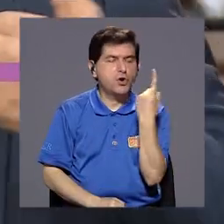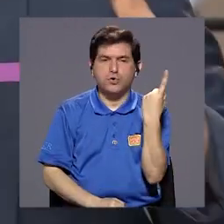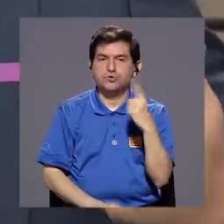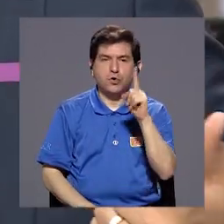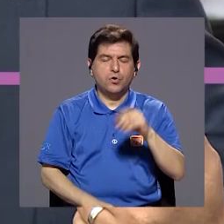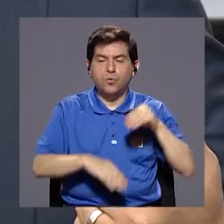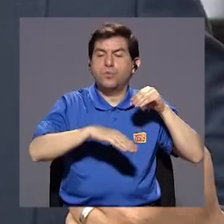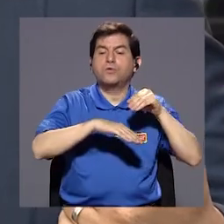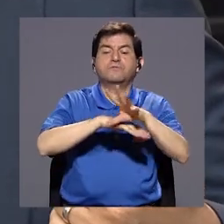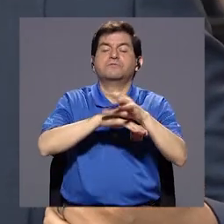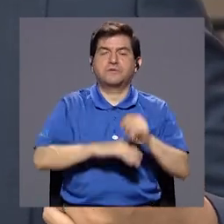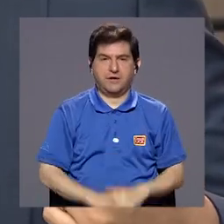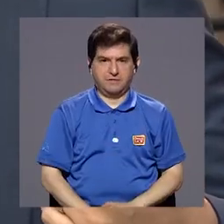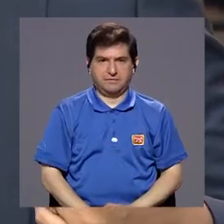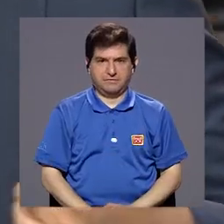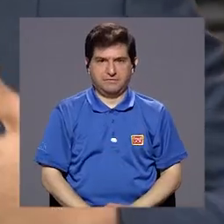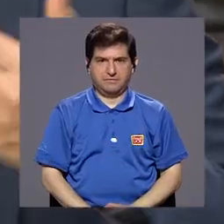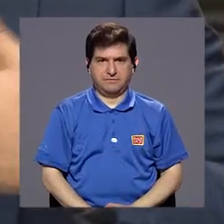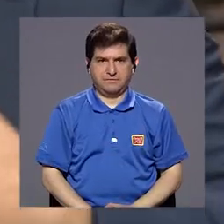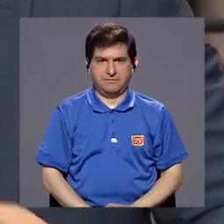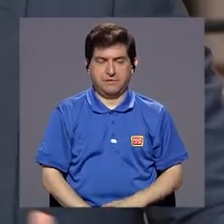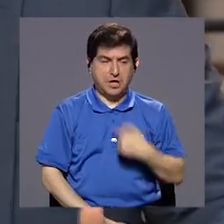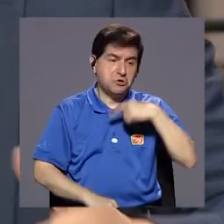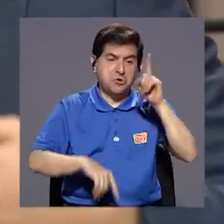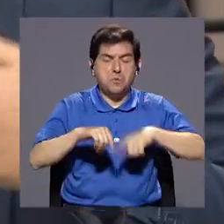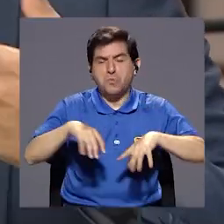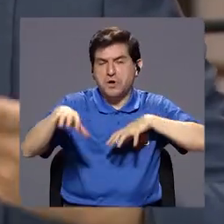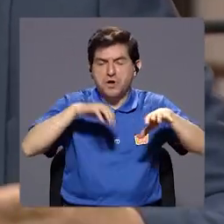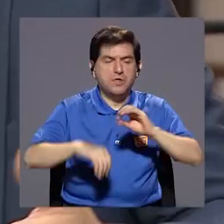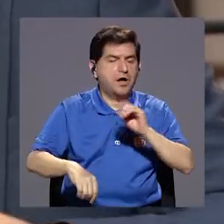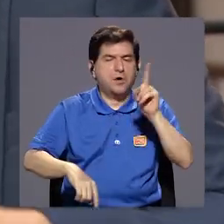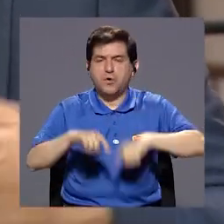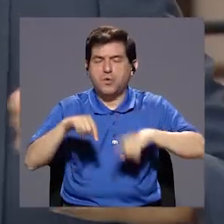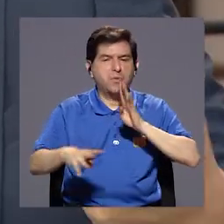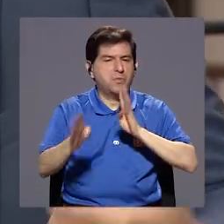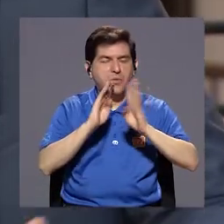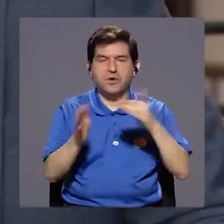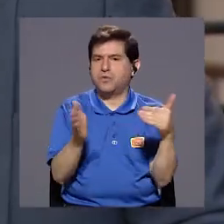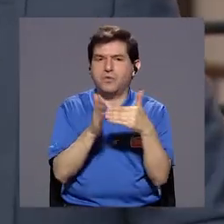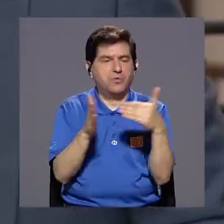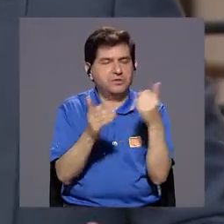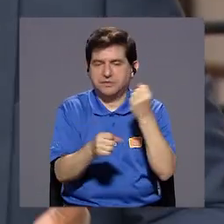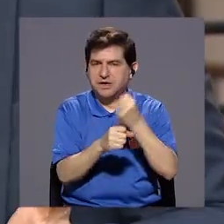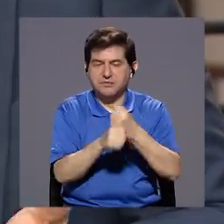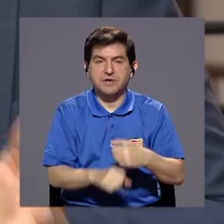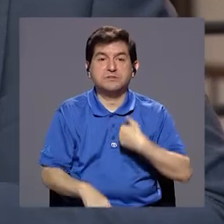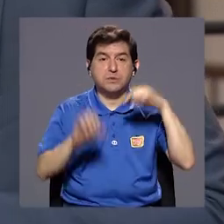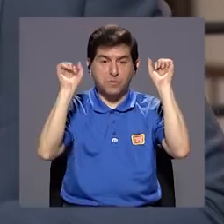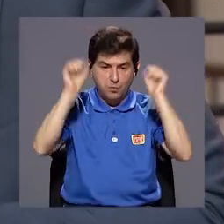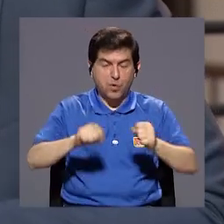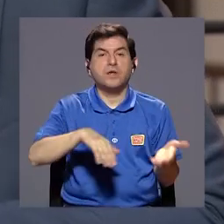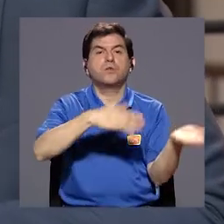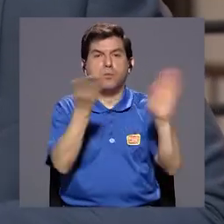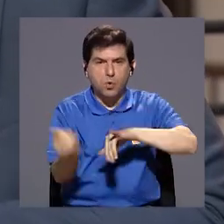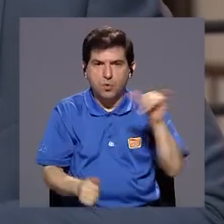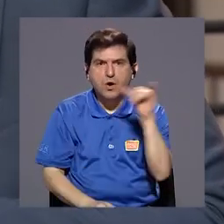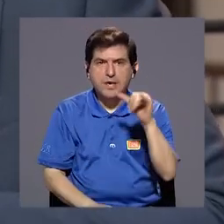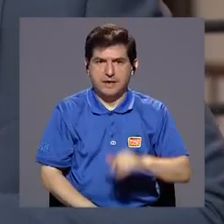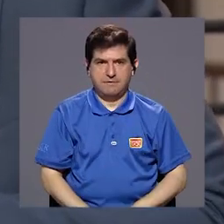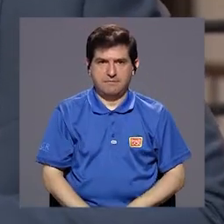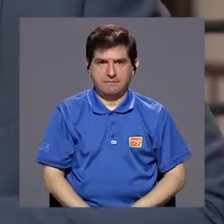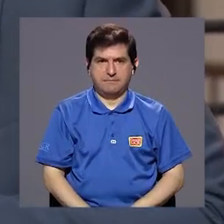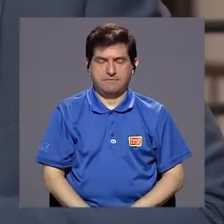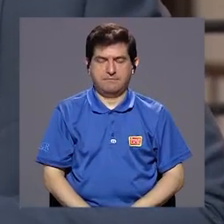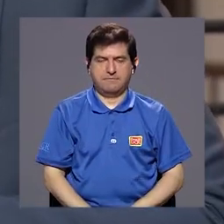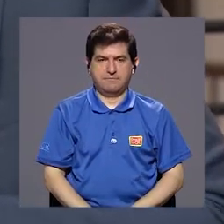me deja con una secuela, sino, o sea, que no pueda mover o que no pueda hablar o que no pueda volver a trabajar, sino que me puede matar también. O sea,